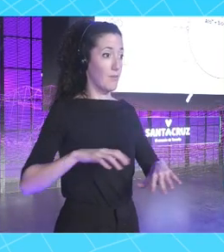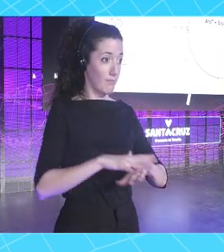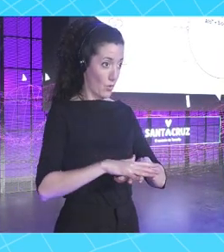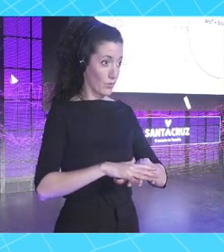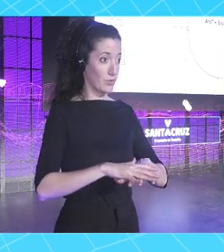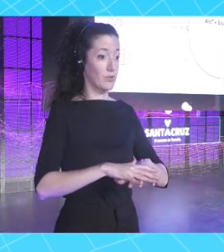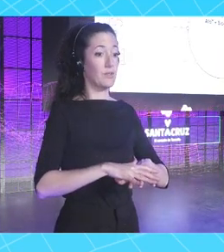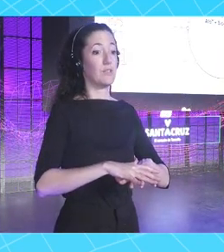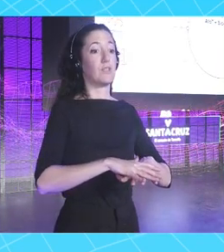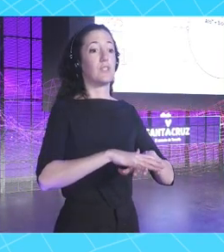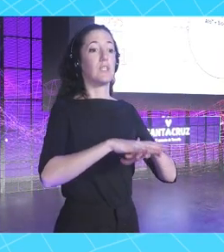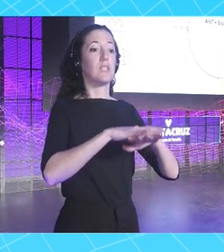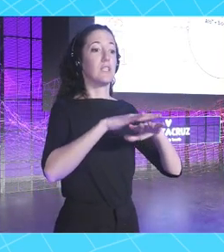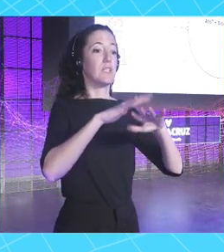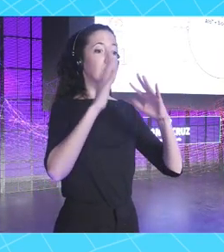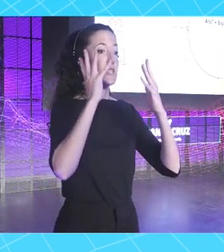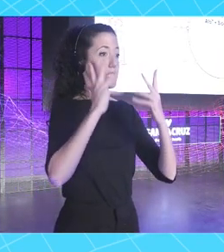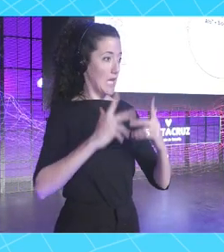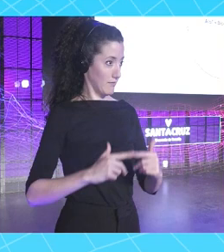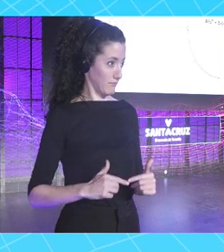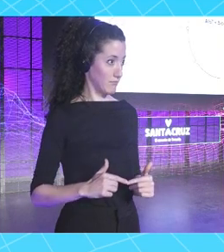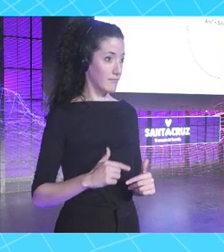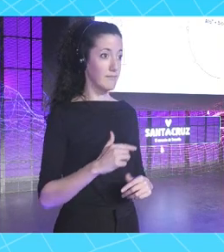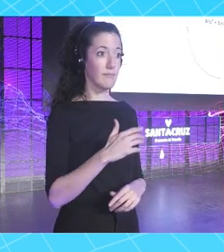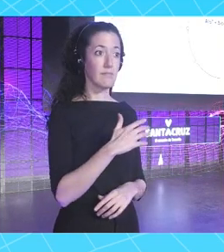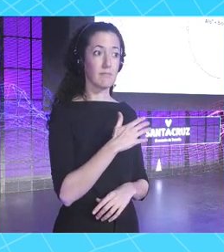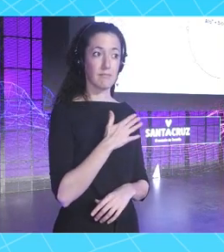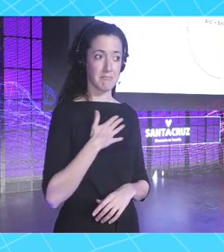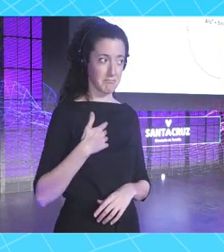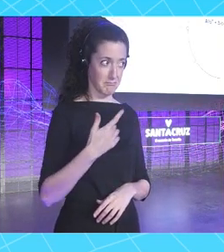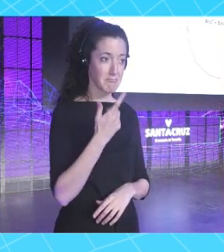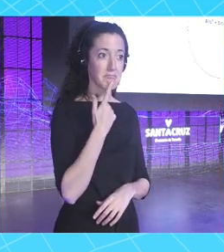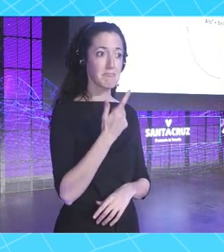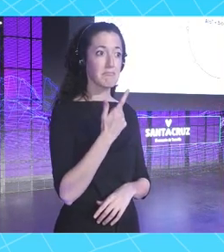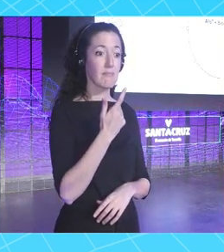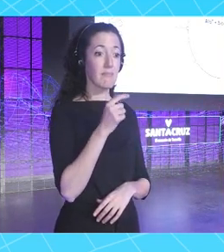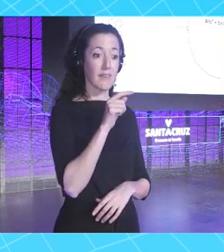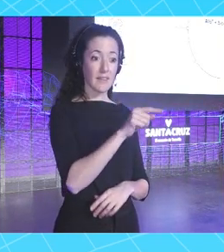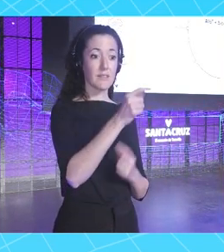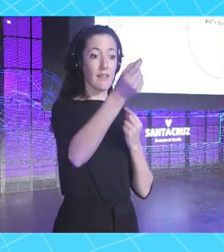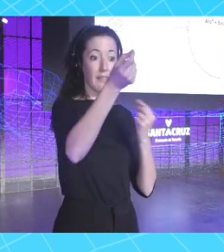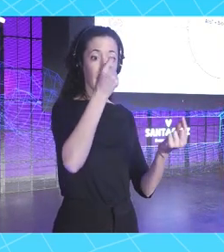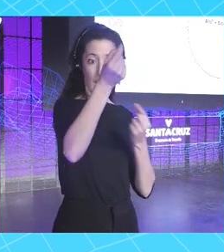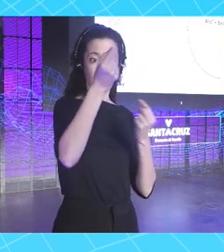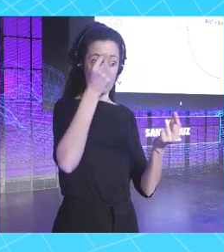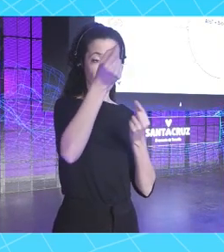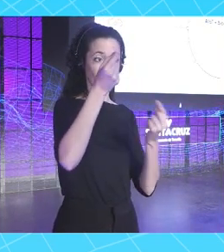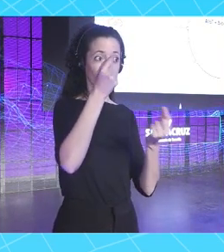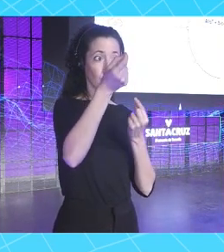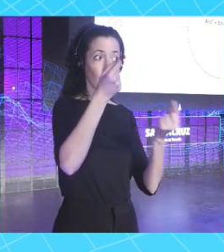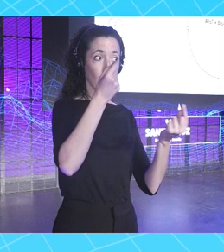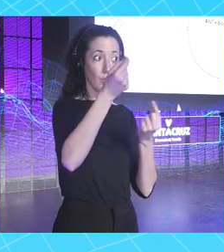vale blockchain nos permite asegurar que este dato tal cual Se generó no se ha